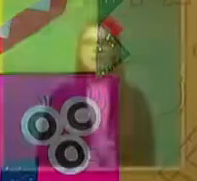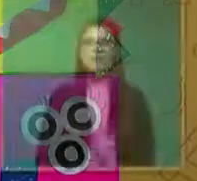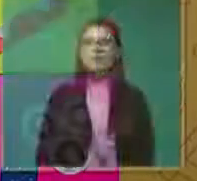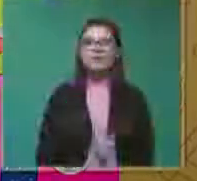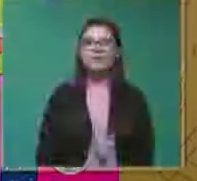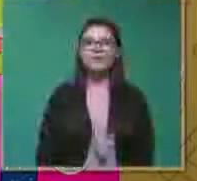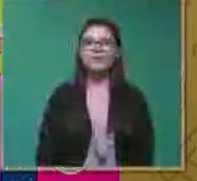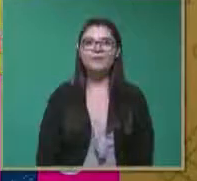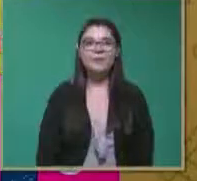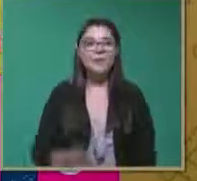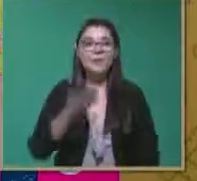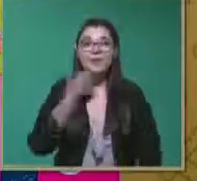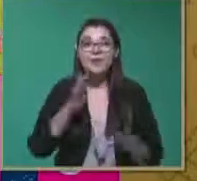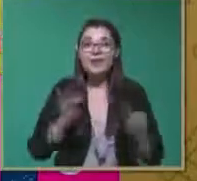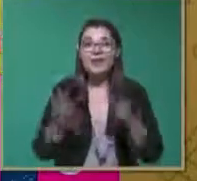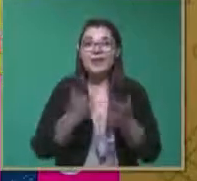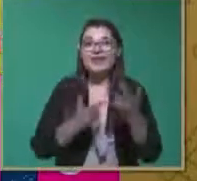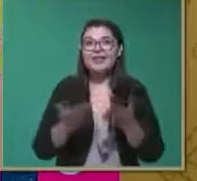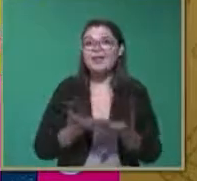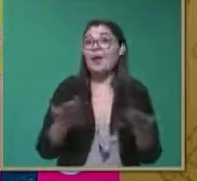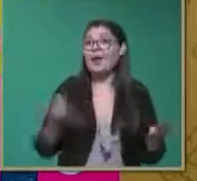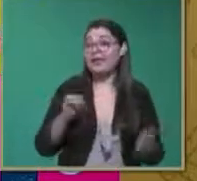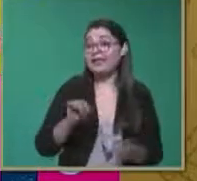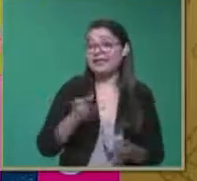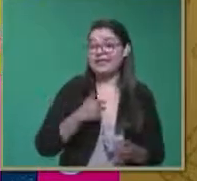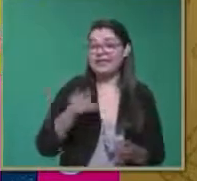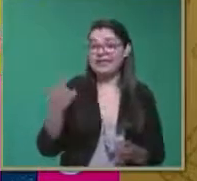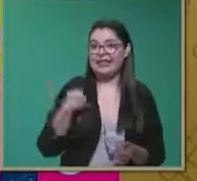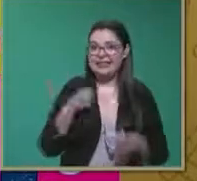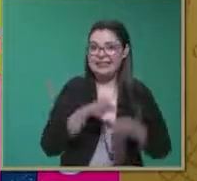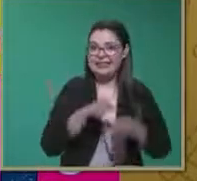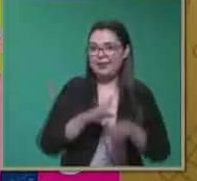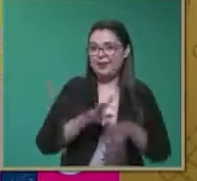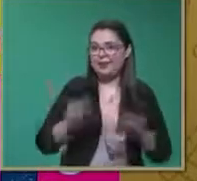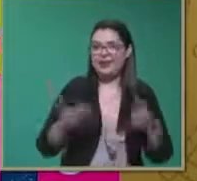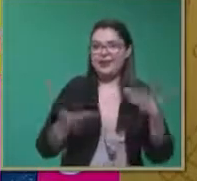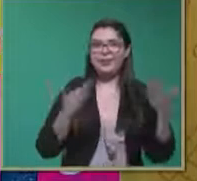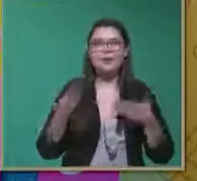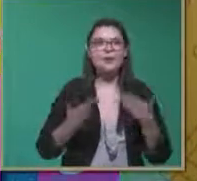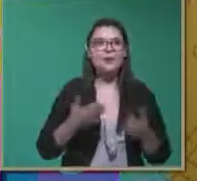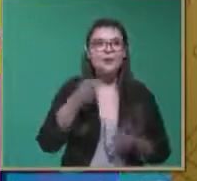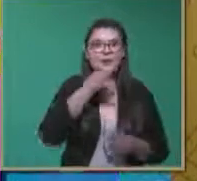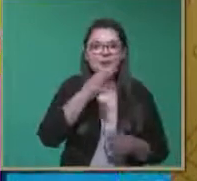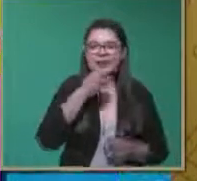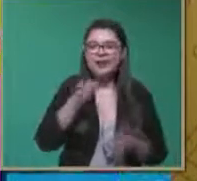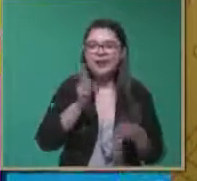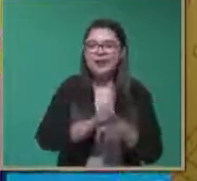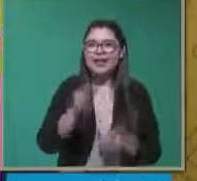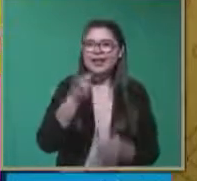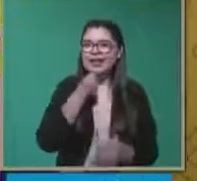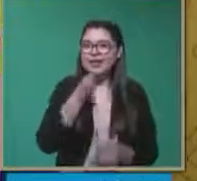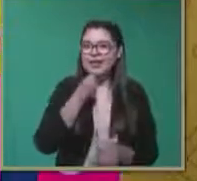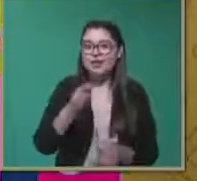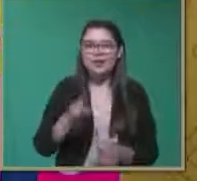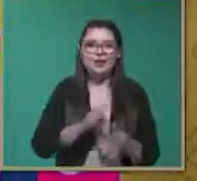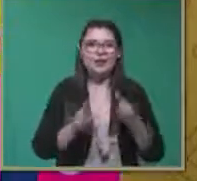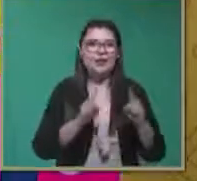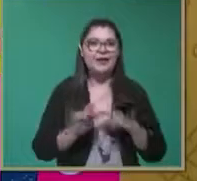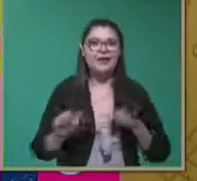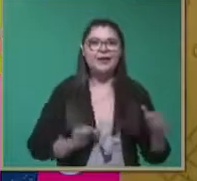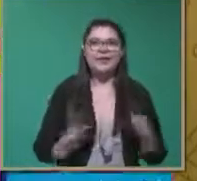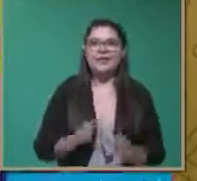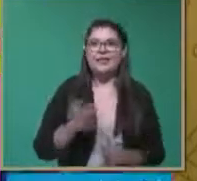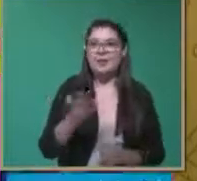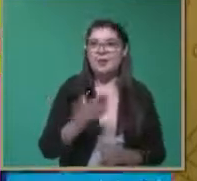hora de divertirnos. Ahora sí vamos a festejar el Día del Niño con varias actividades que vamos a realizar aquí y también te tenemos